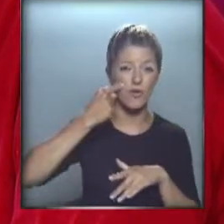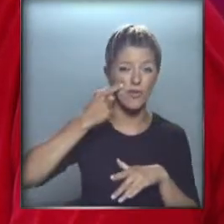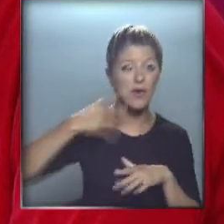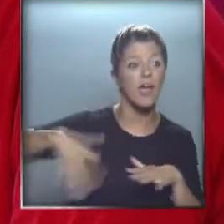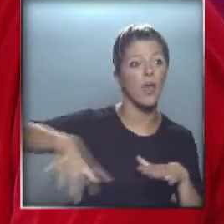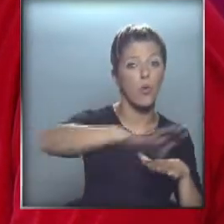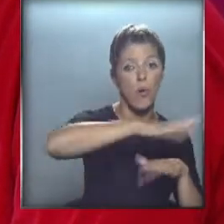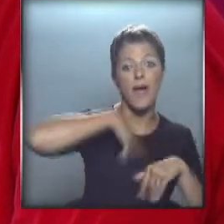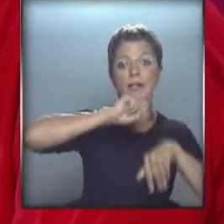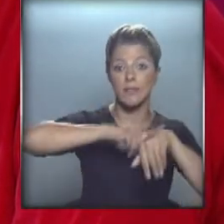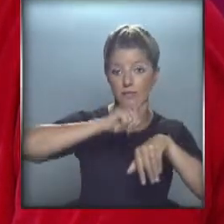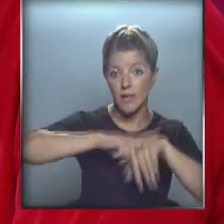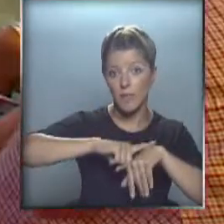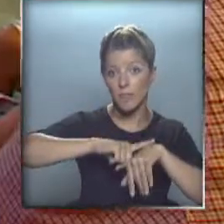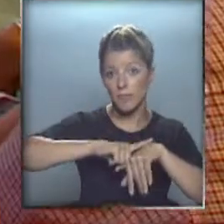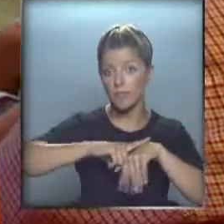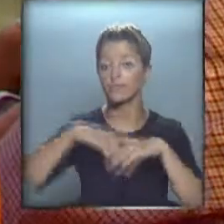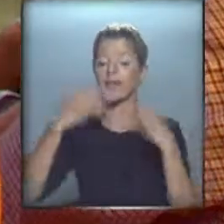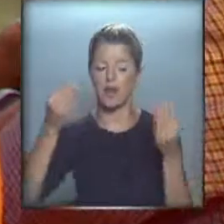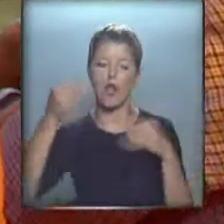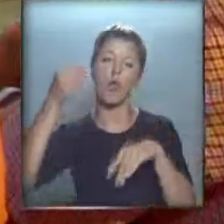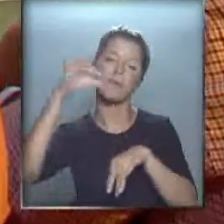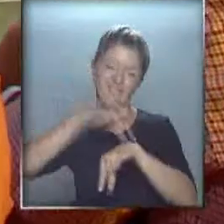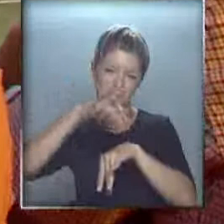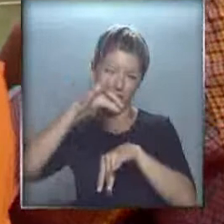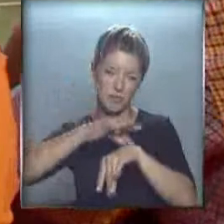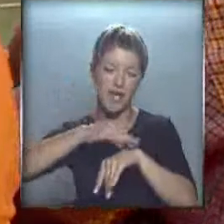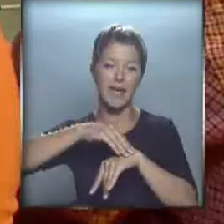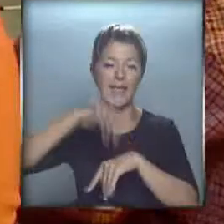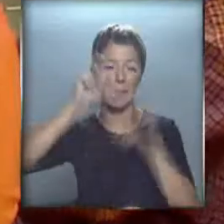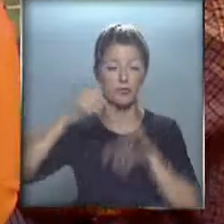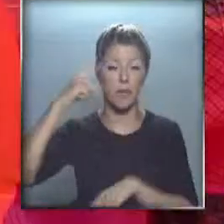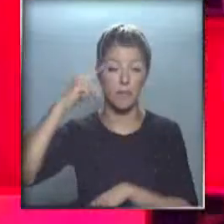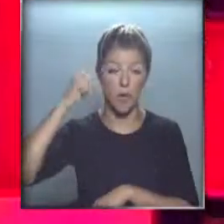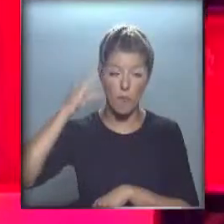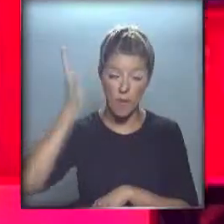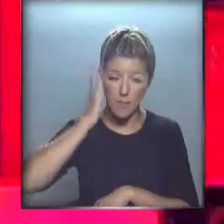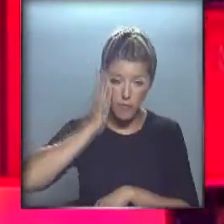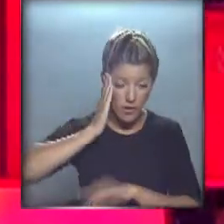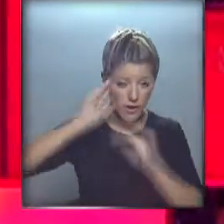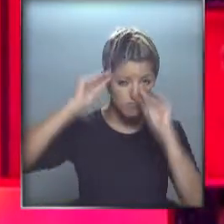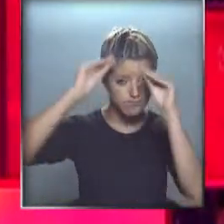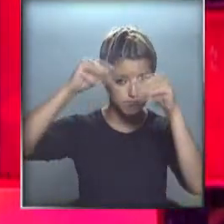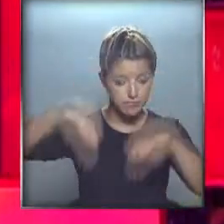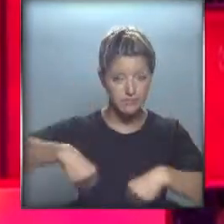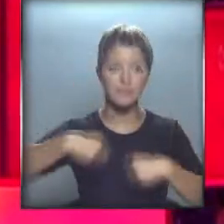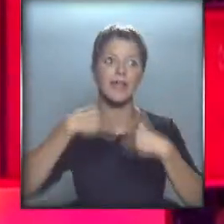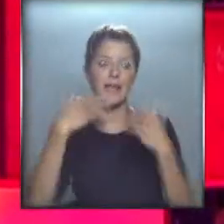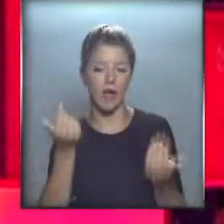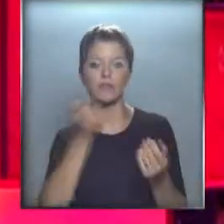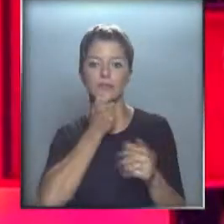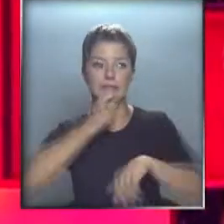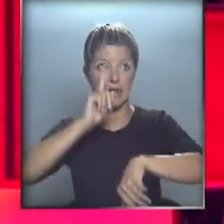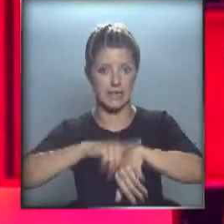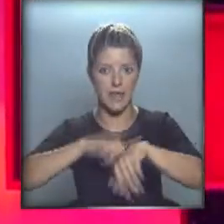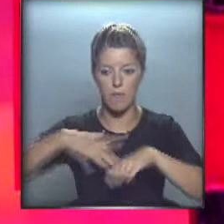pasear y un tiempo. Claro, entonces, porque el Alzheimer es una enfermedad en la que la gente empieza a perder empieza memoria. A perder la memoria. Entonces, si se pasa ese tiempo o